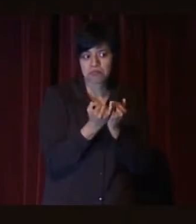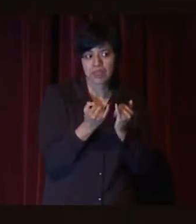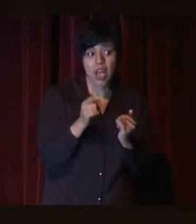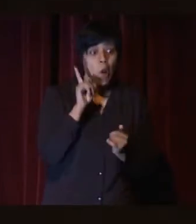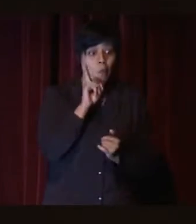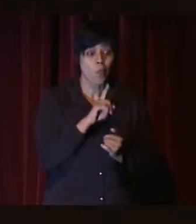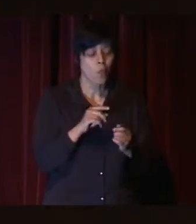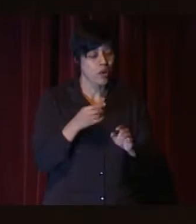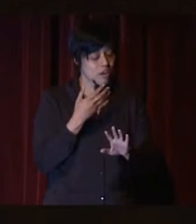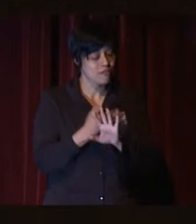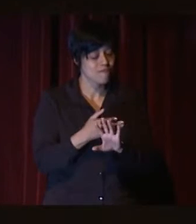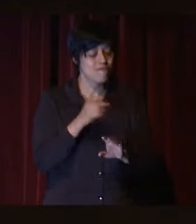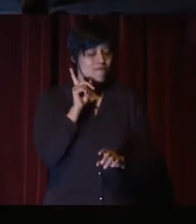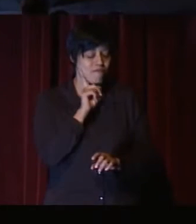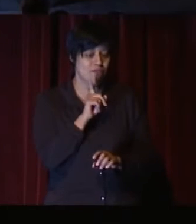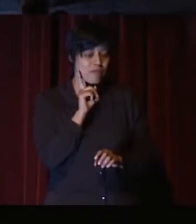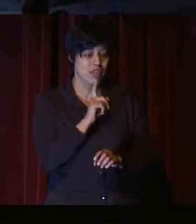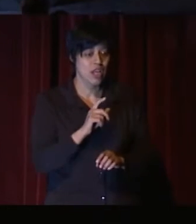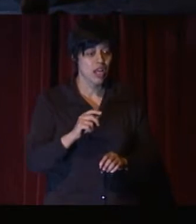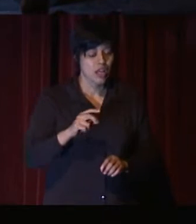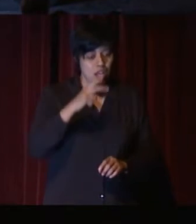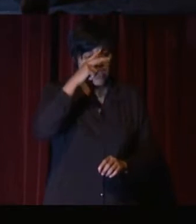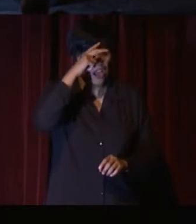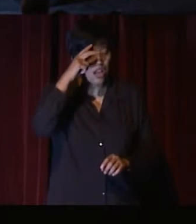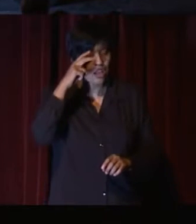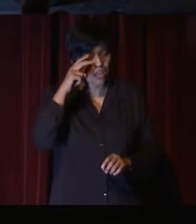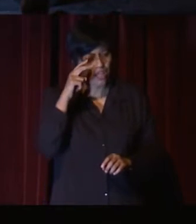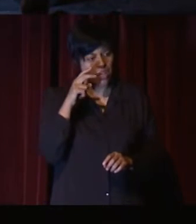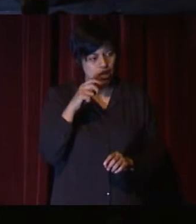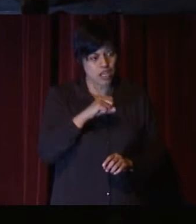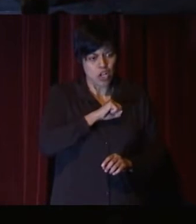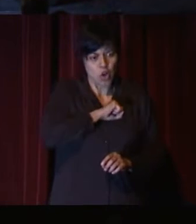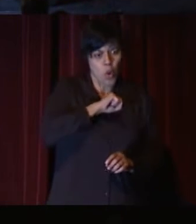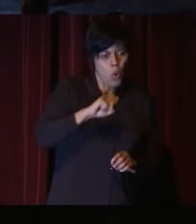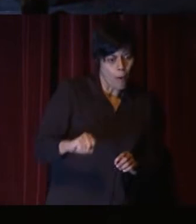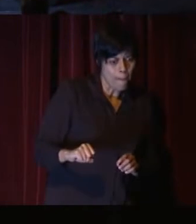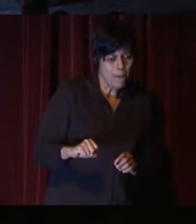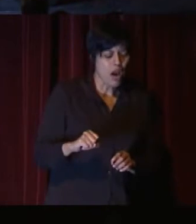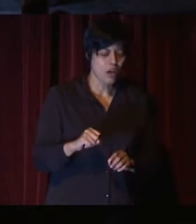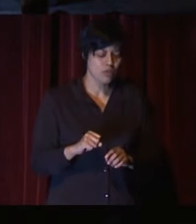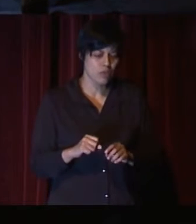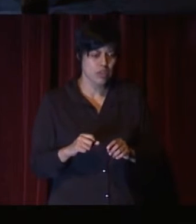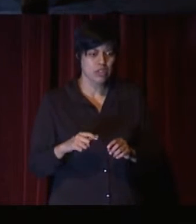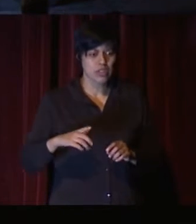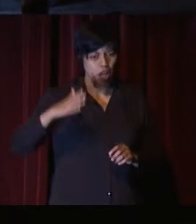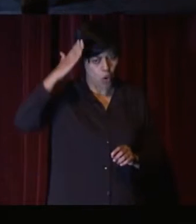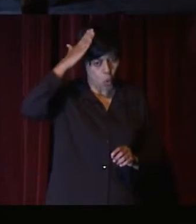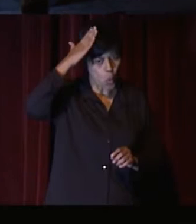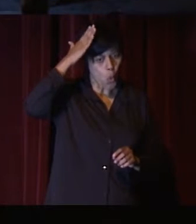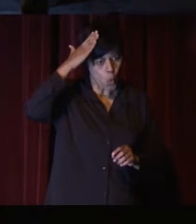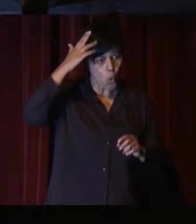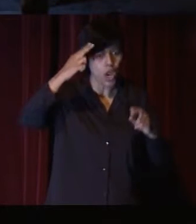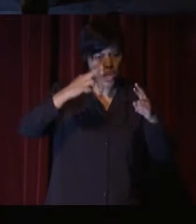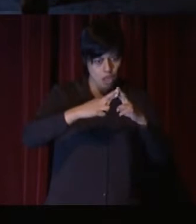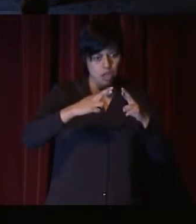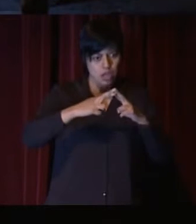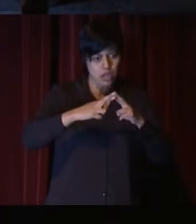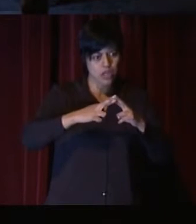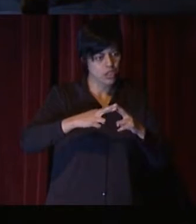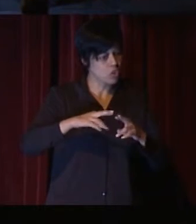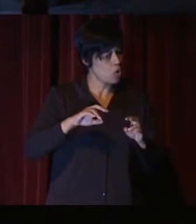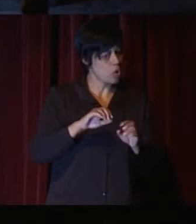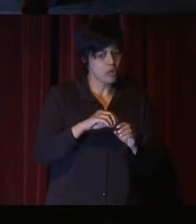pueden variar desde un líder religioso hasta un encapuchado en misteriosa mitad de la noche sin embargo estos dos tipos de